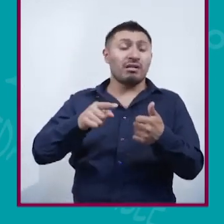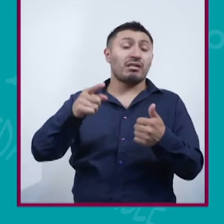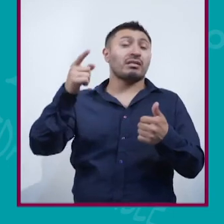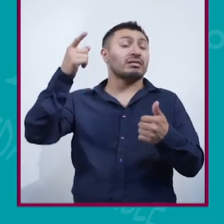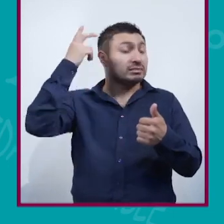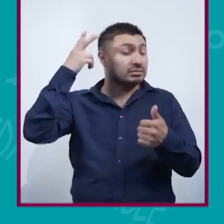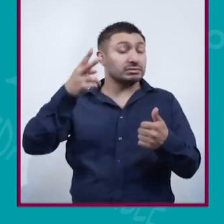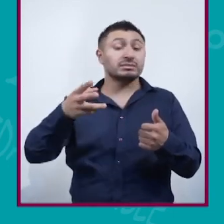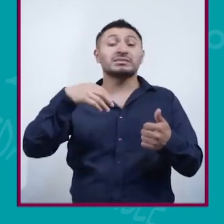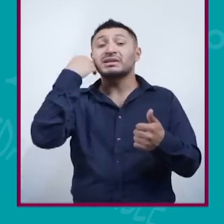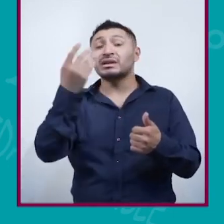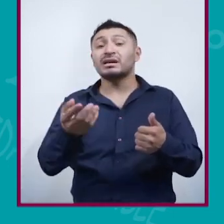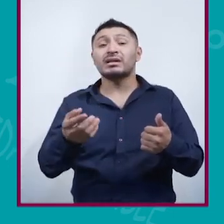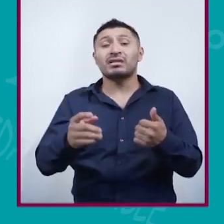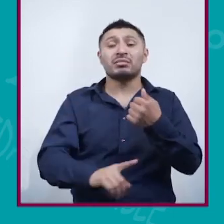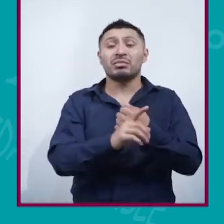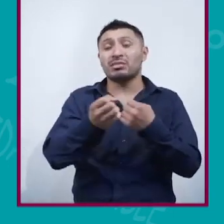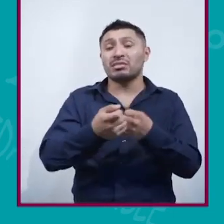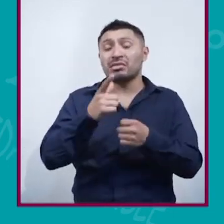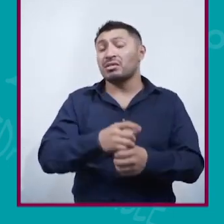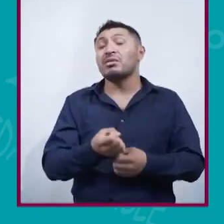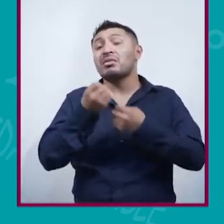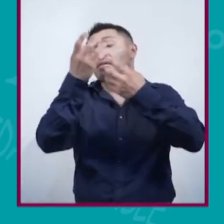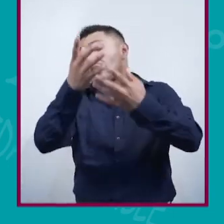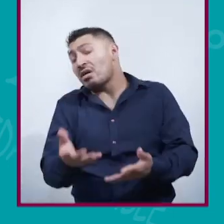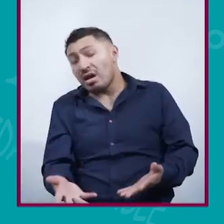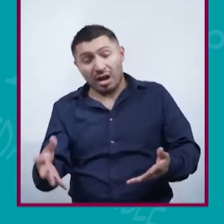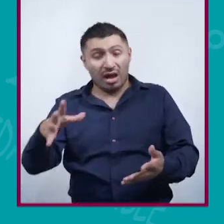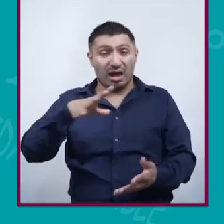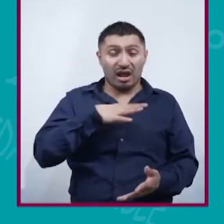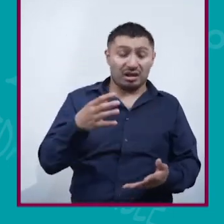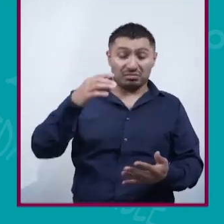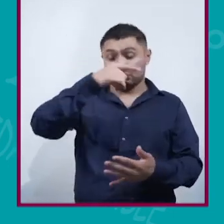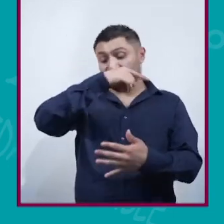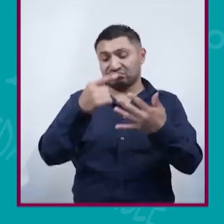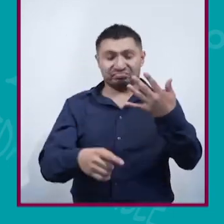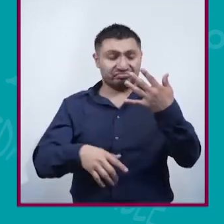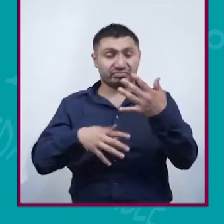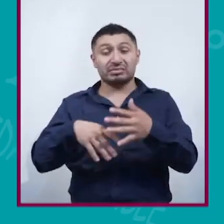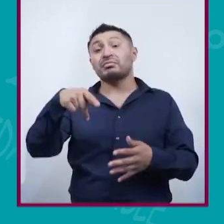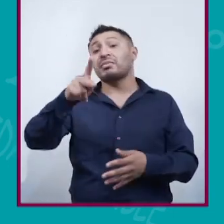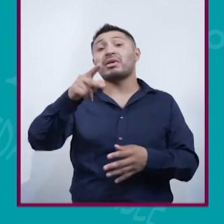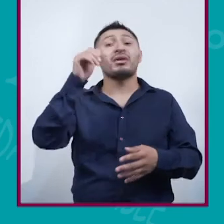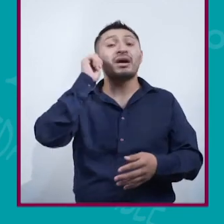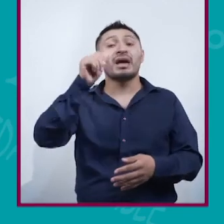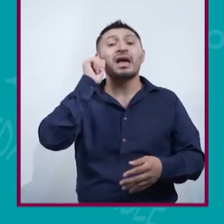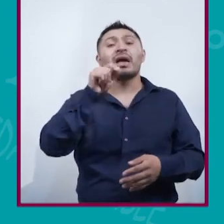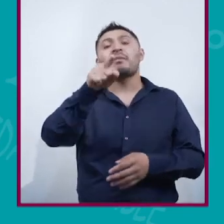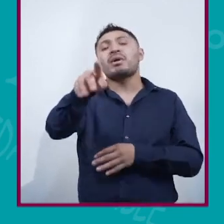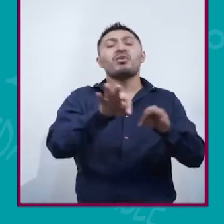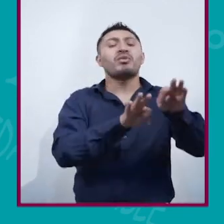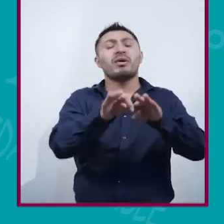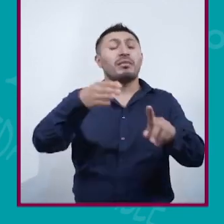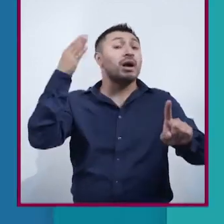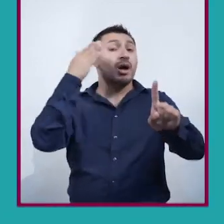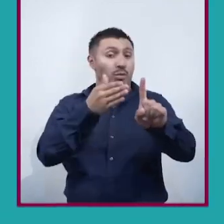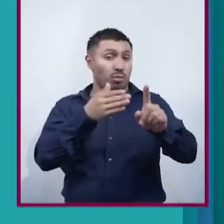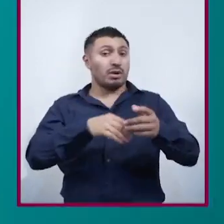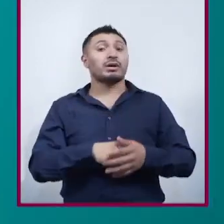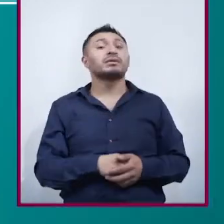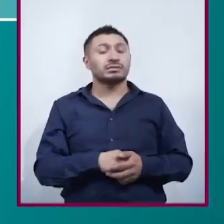quiero reflejar un problema social, tengo una inquietud estética, pero siempre trabajen en un